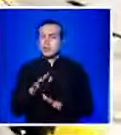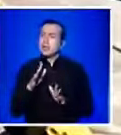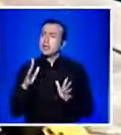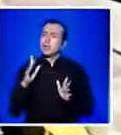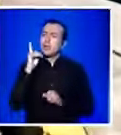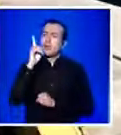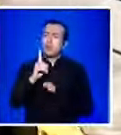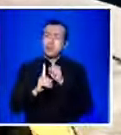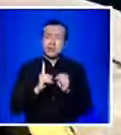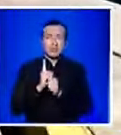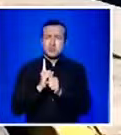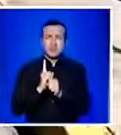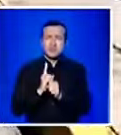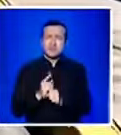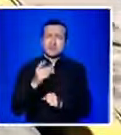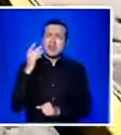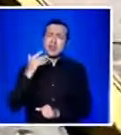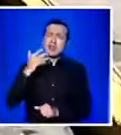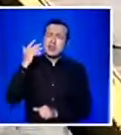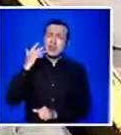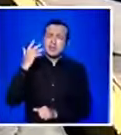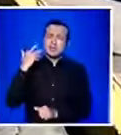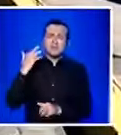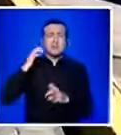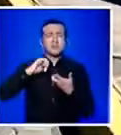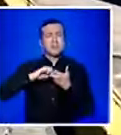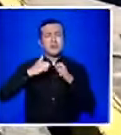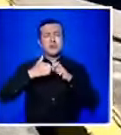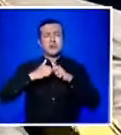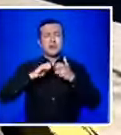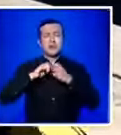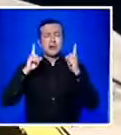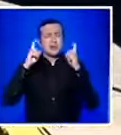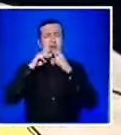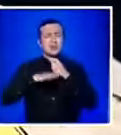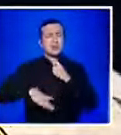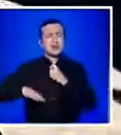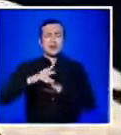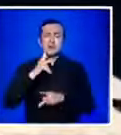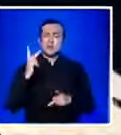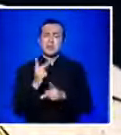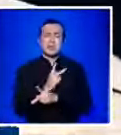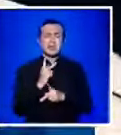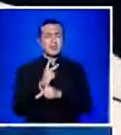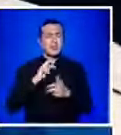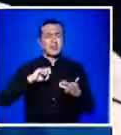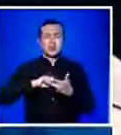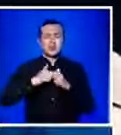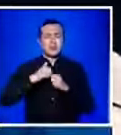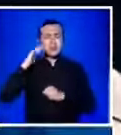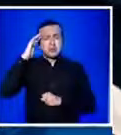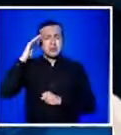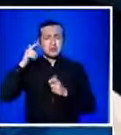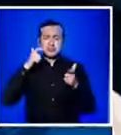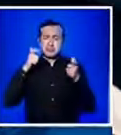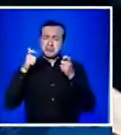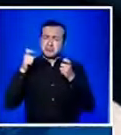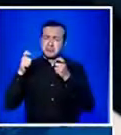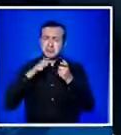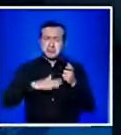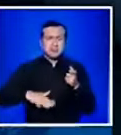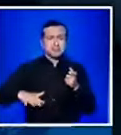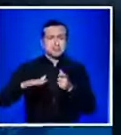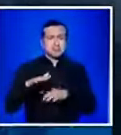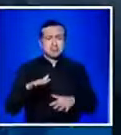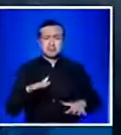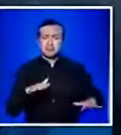un año, sino muchos años que tenemos el problema de la inseguridad. No hay patrullaje, digamos, aquí